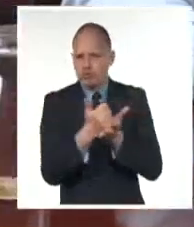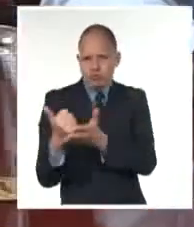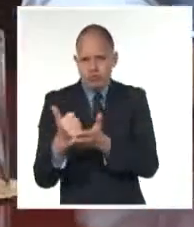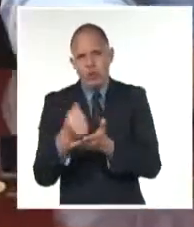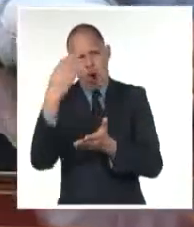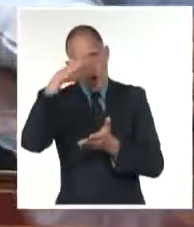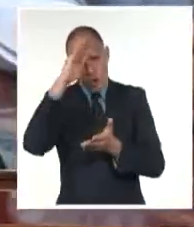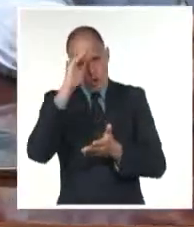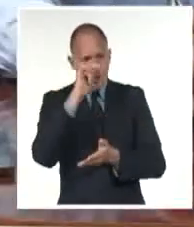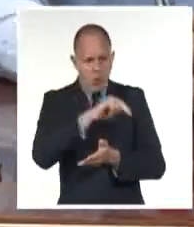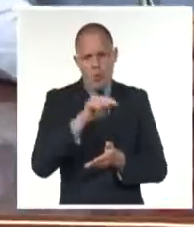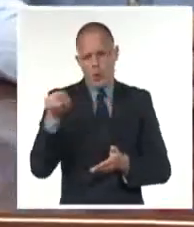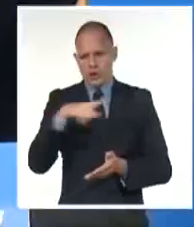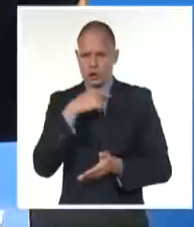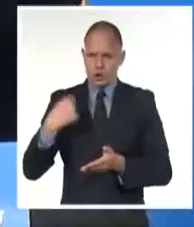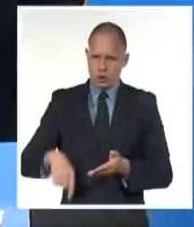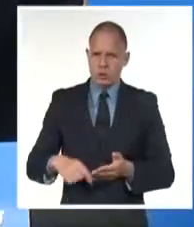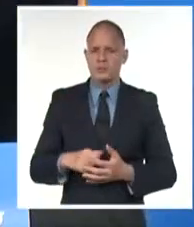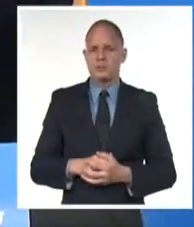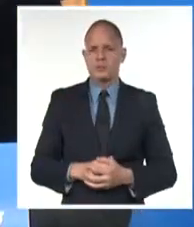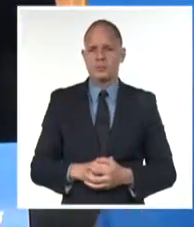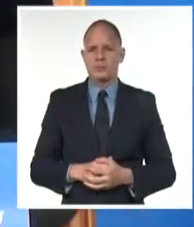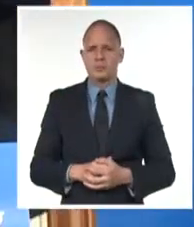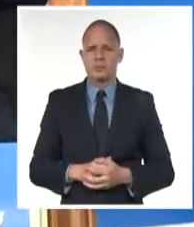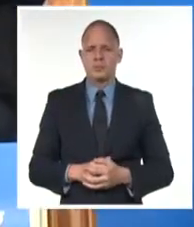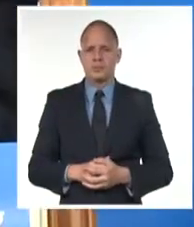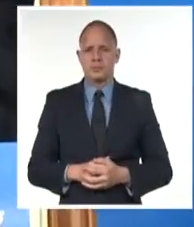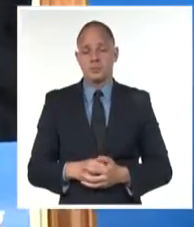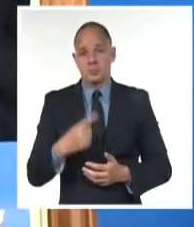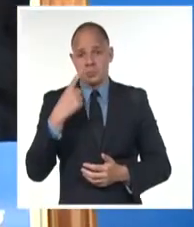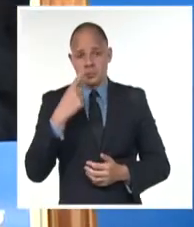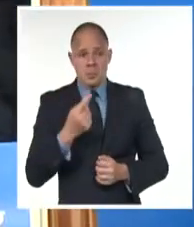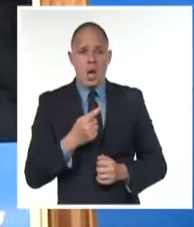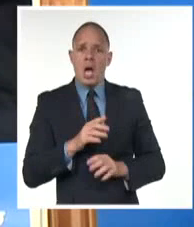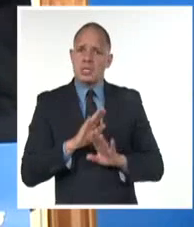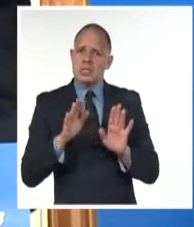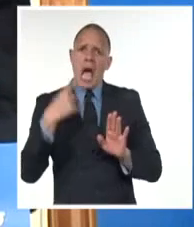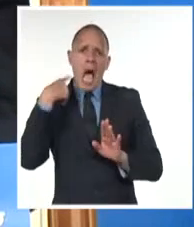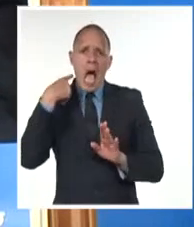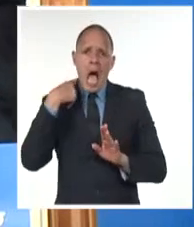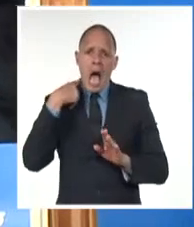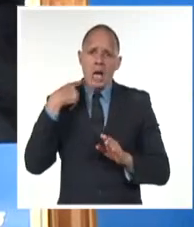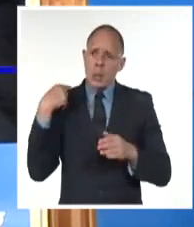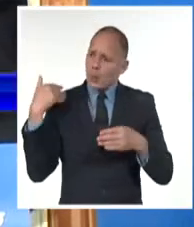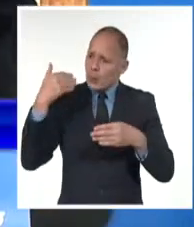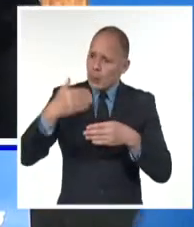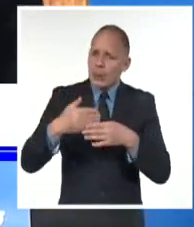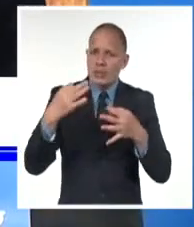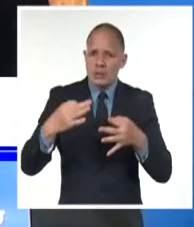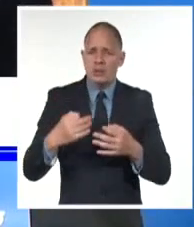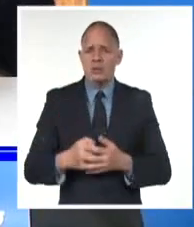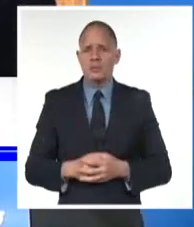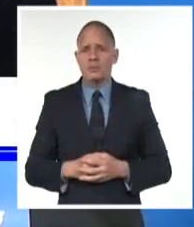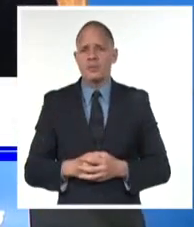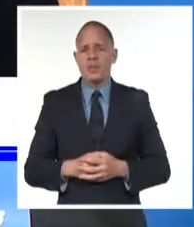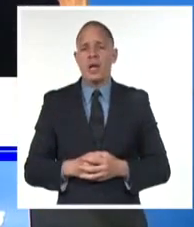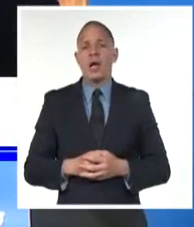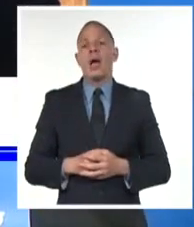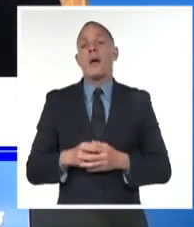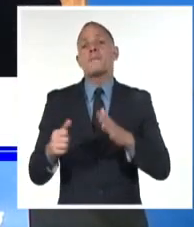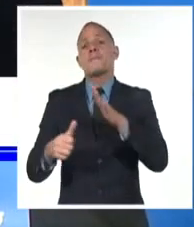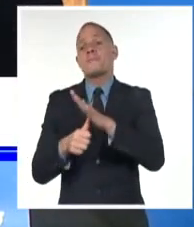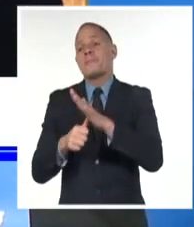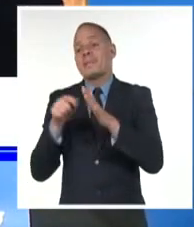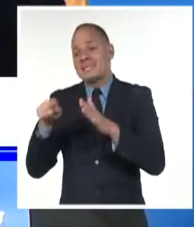relaciones entre ambas naciones. En los últimos años, el secretario general Xi Jinping, el